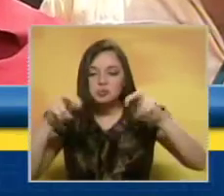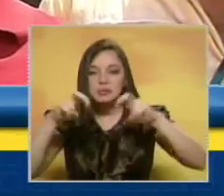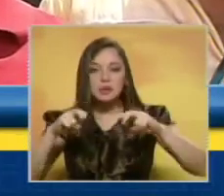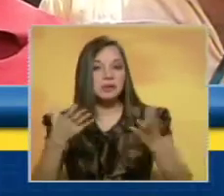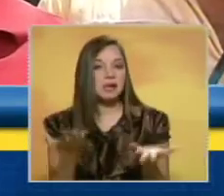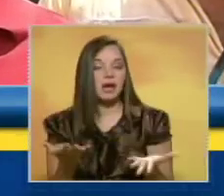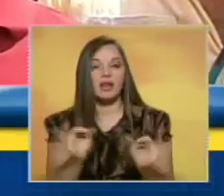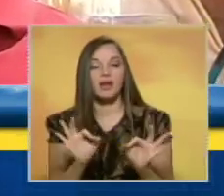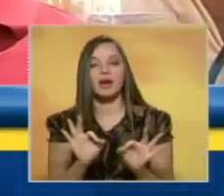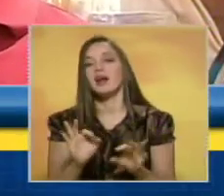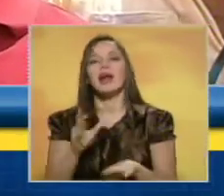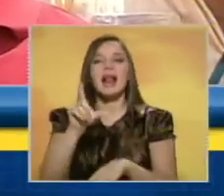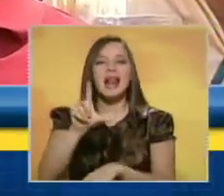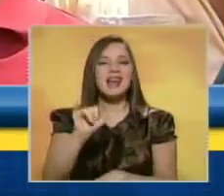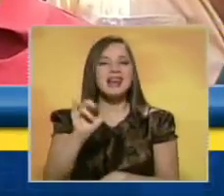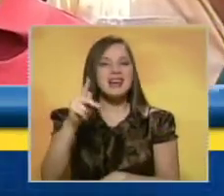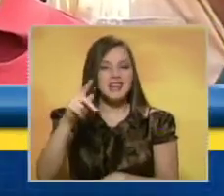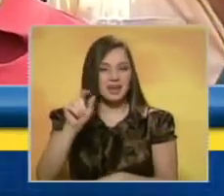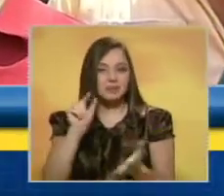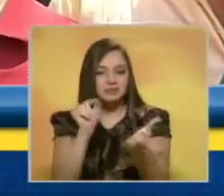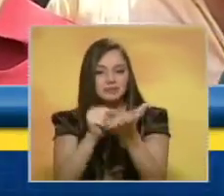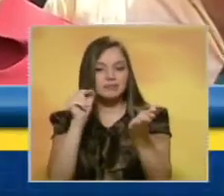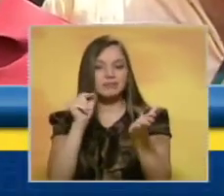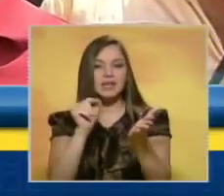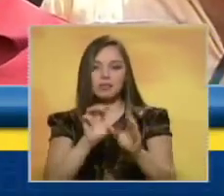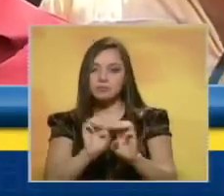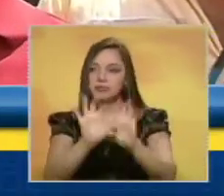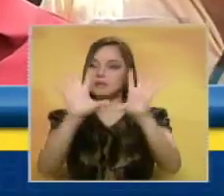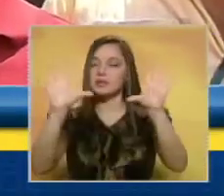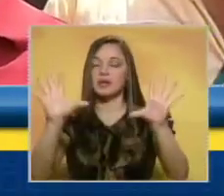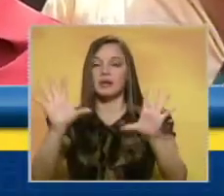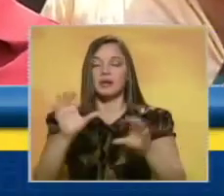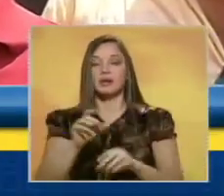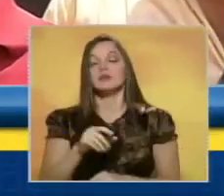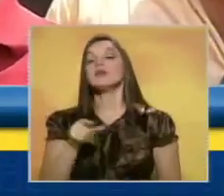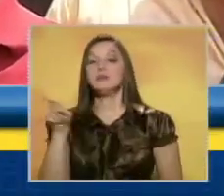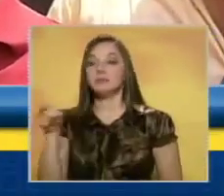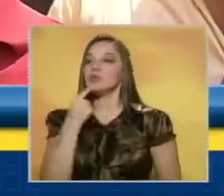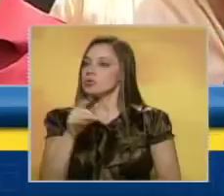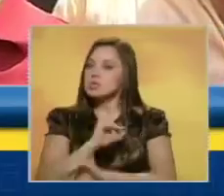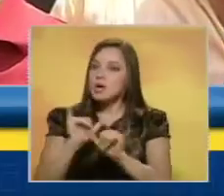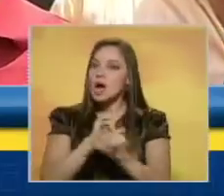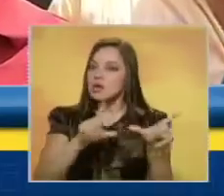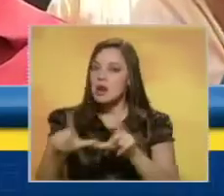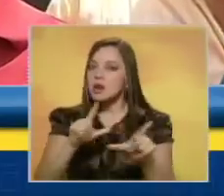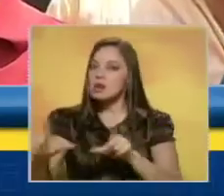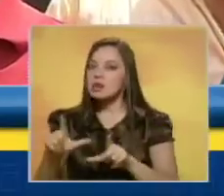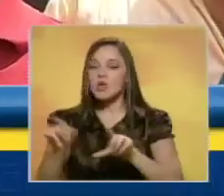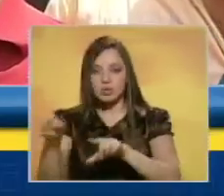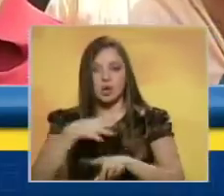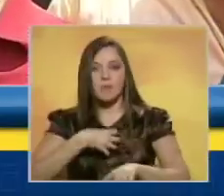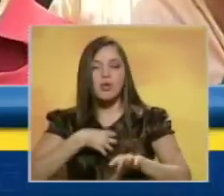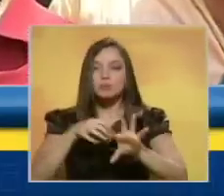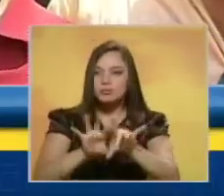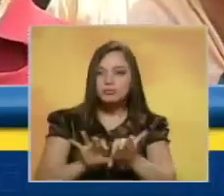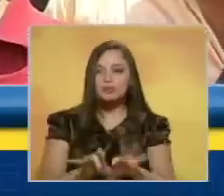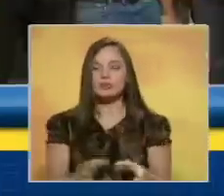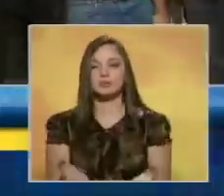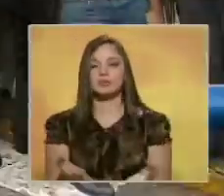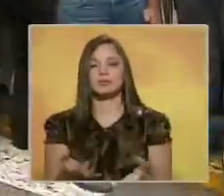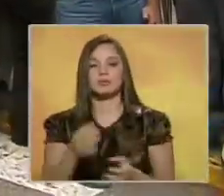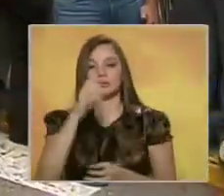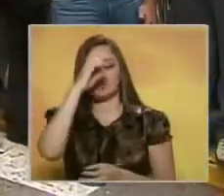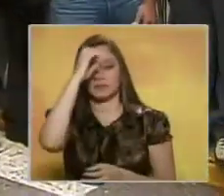está listo el link, ¿por qué en ningún momento se nos informó formalmente, si estamos en una mesa de trabajo, en qué condición estaba el